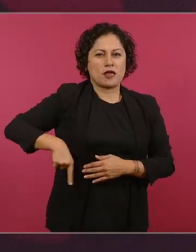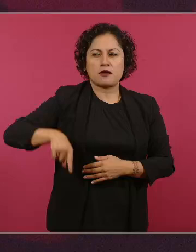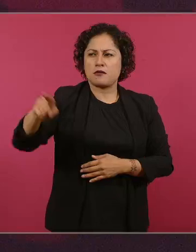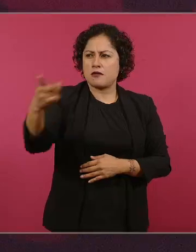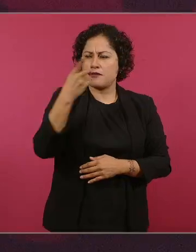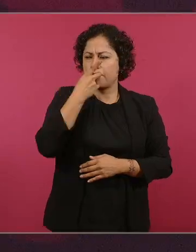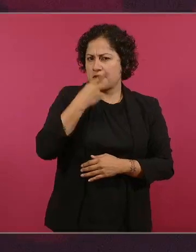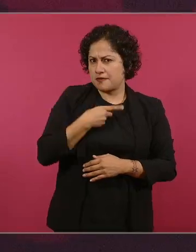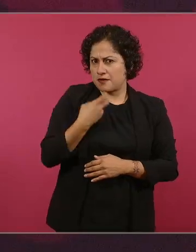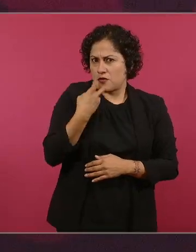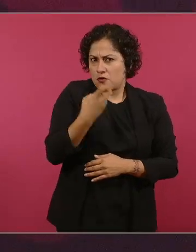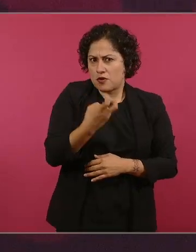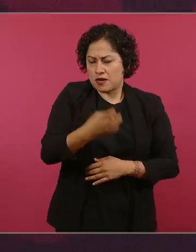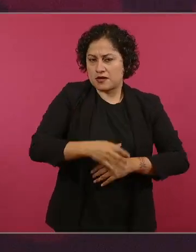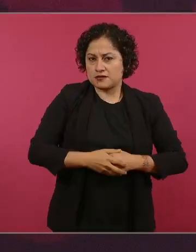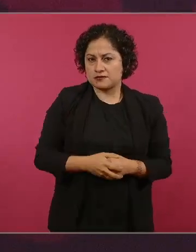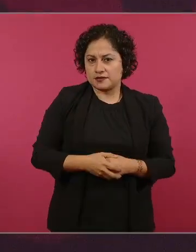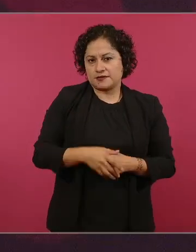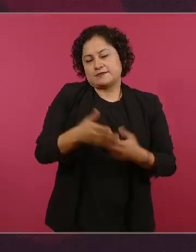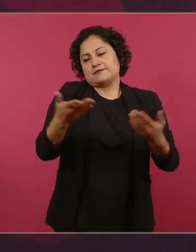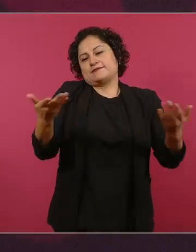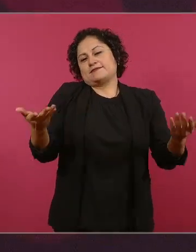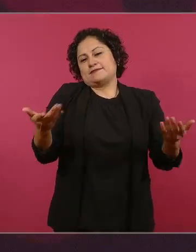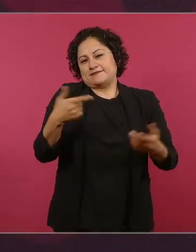Pues ya se imaginan lo que le contesté.